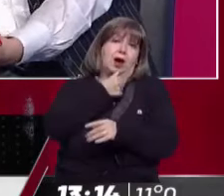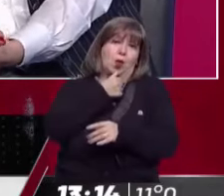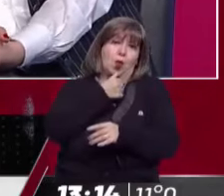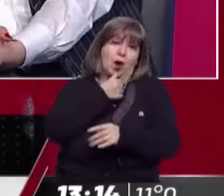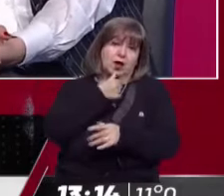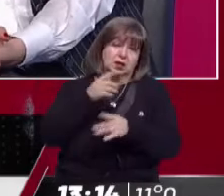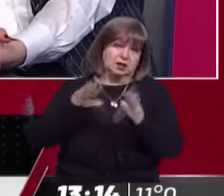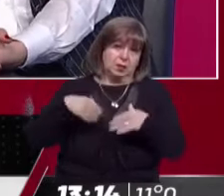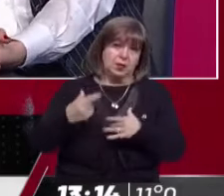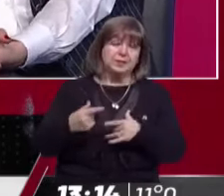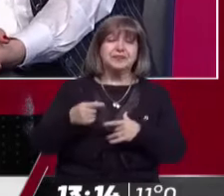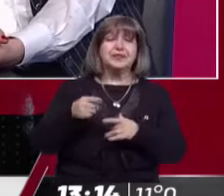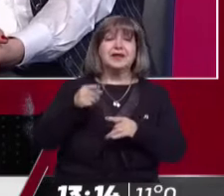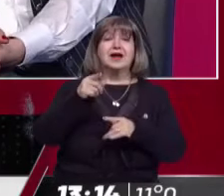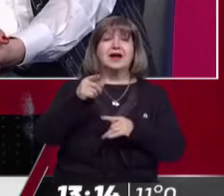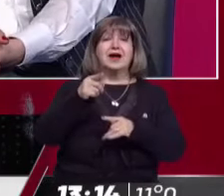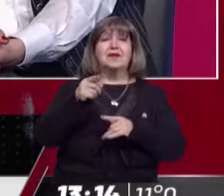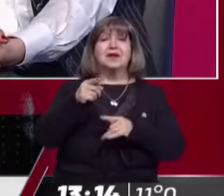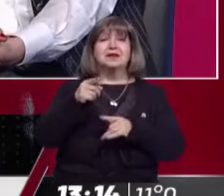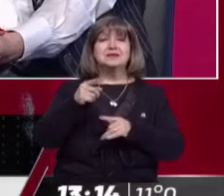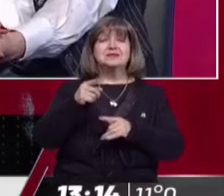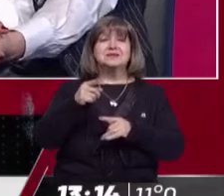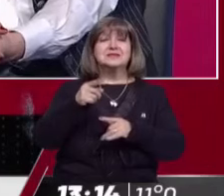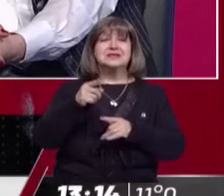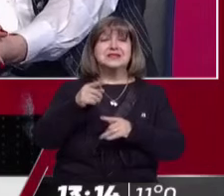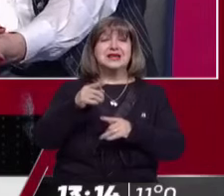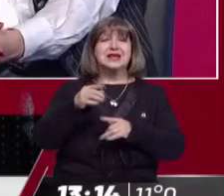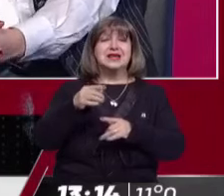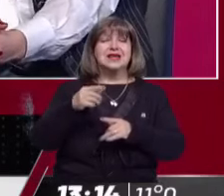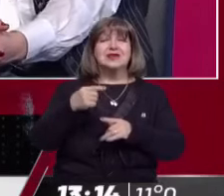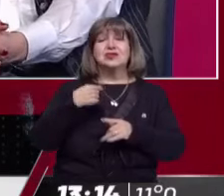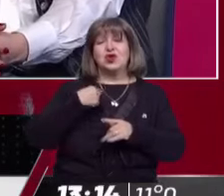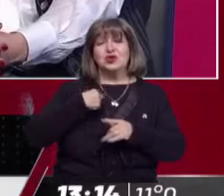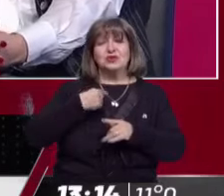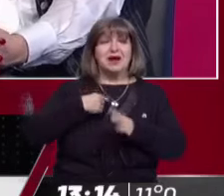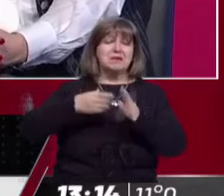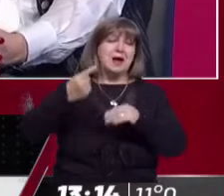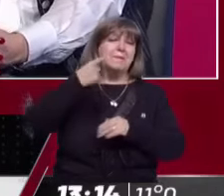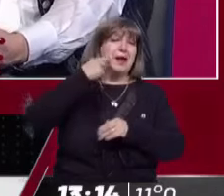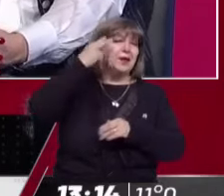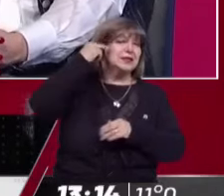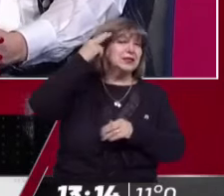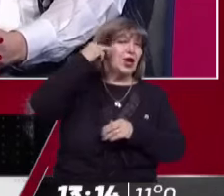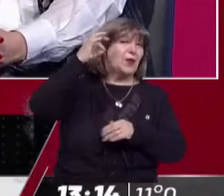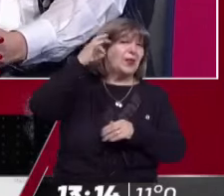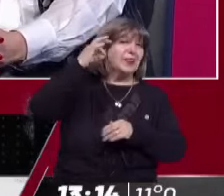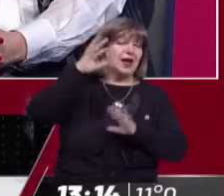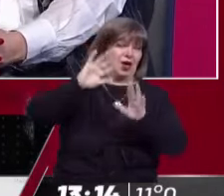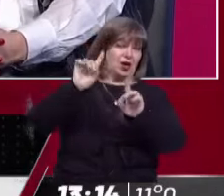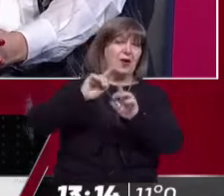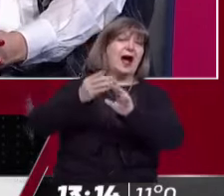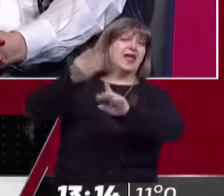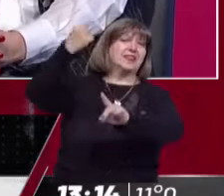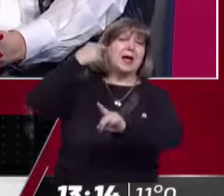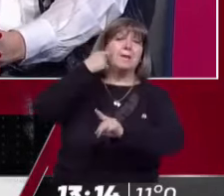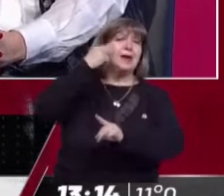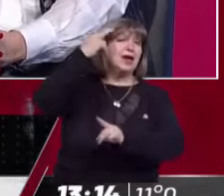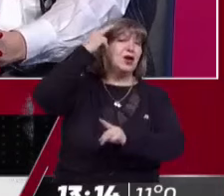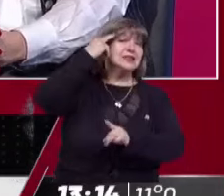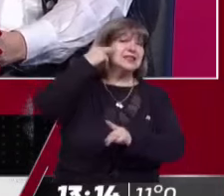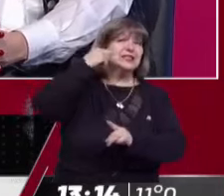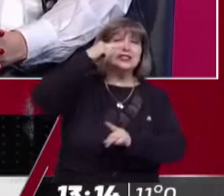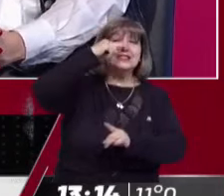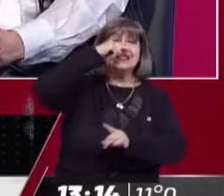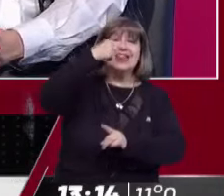Para todos. Sí. ¿Quieren viajar en el tiempo conmigo? Que les hablo de mi secundario allá por los 90. Nos vamos a ir a 1971 con